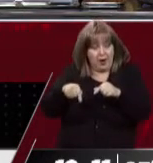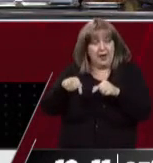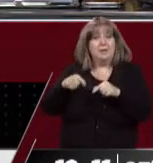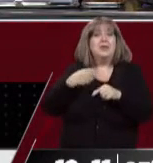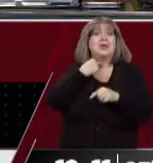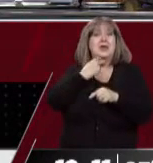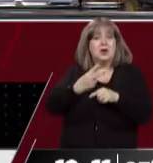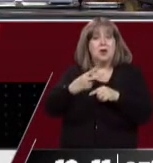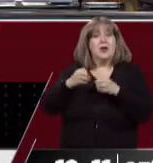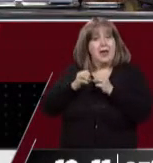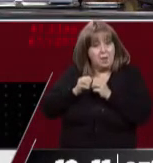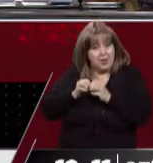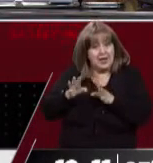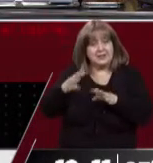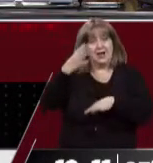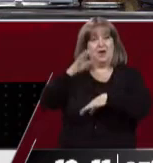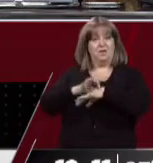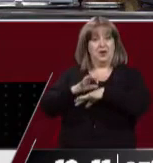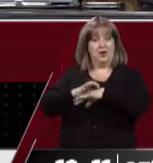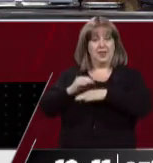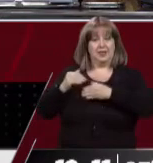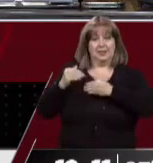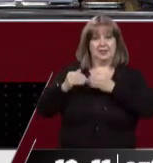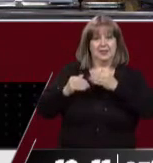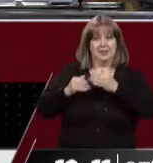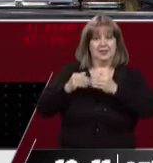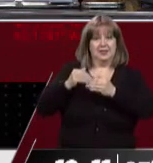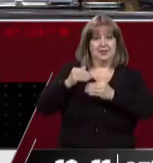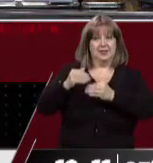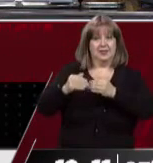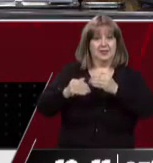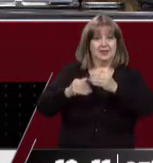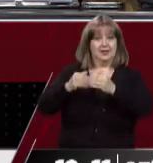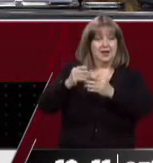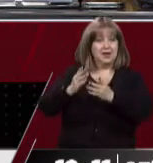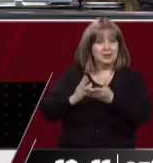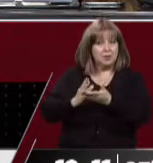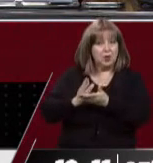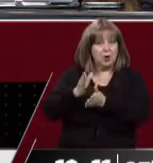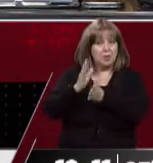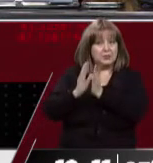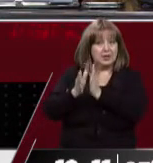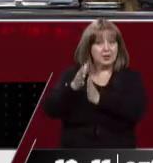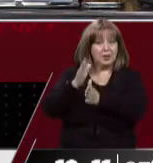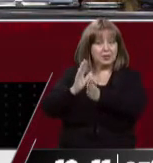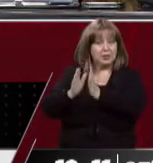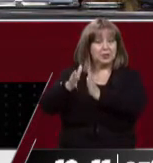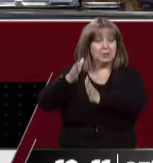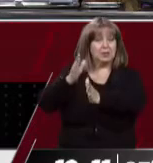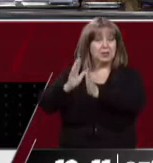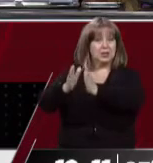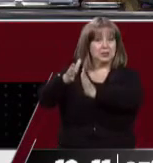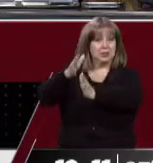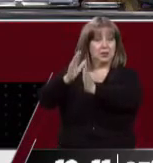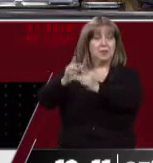su enfermedad, por así decirlo. No nos estaríamos yendo con una recaída a Claro. Barcelona, que por ahí los niños que terminan